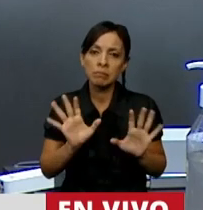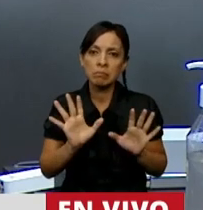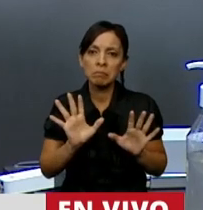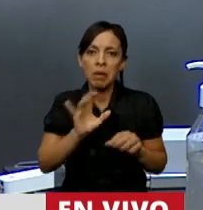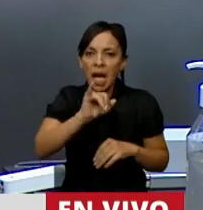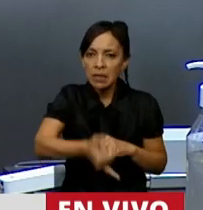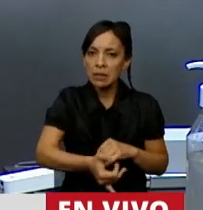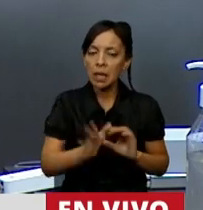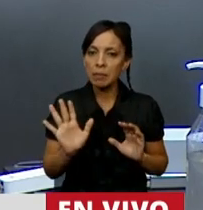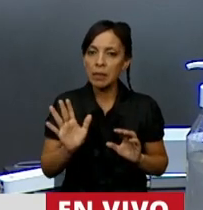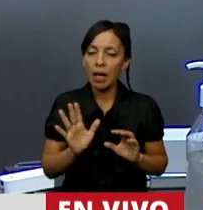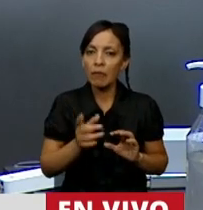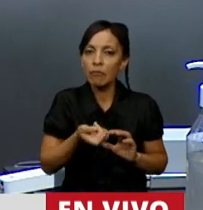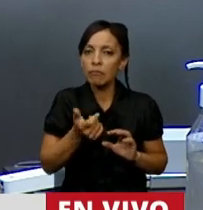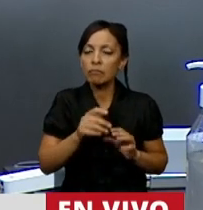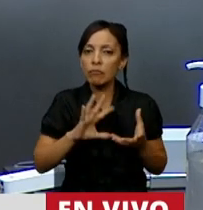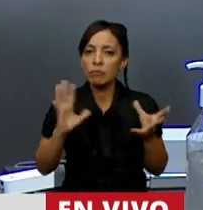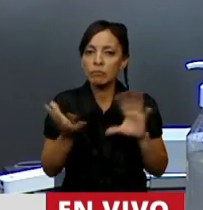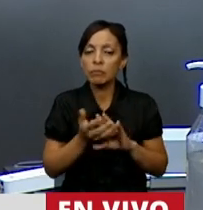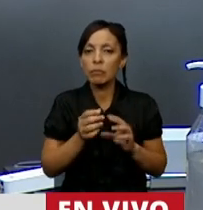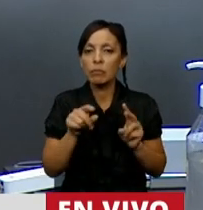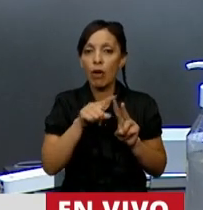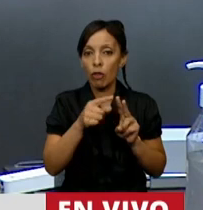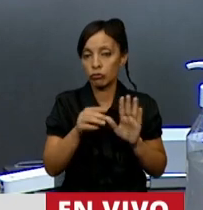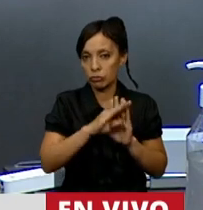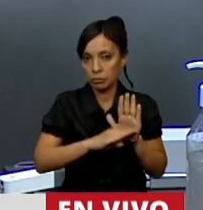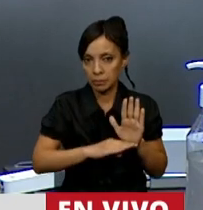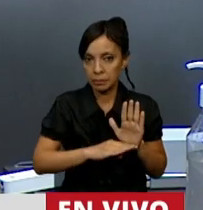acepta casi universalmente dos principios